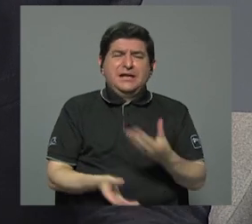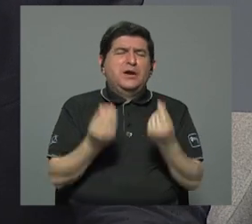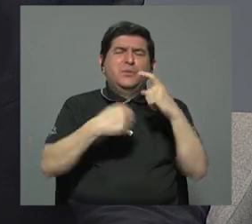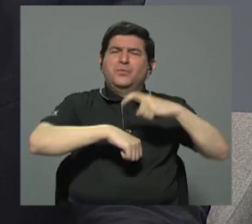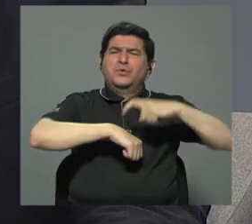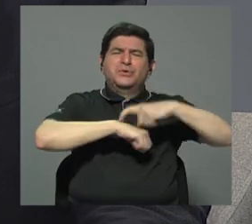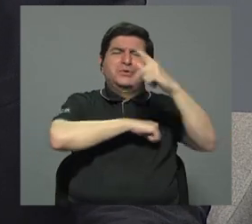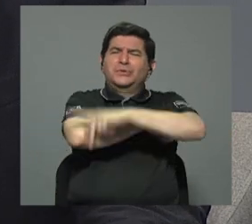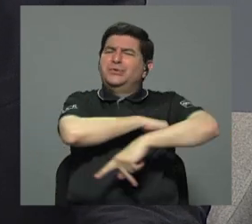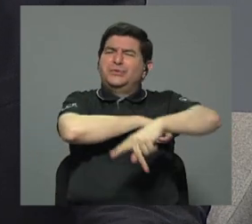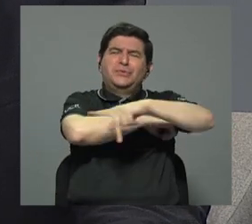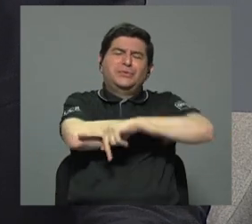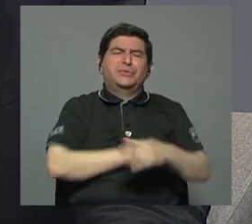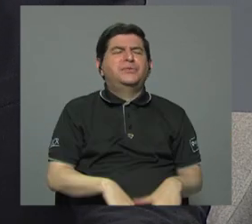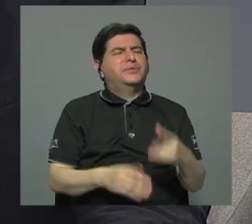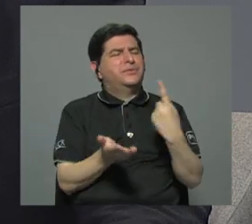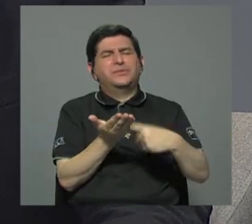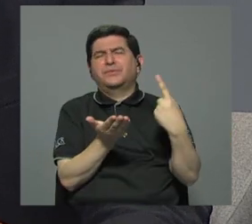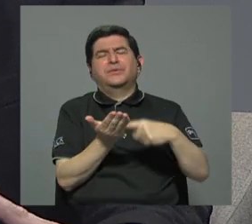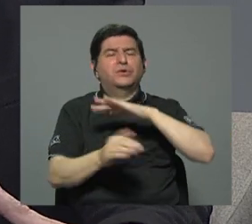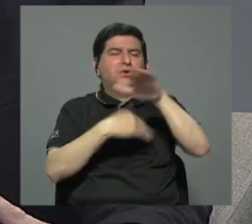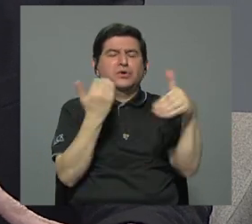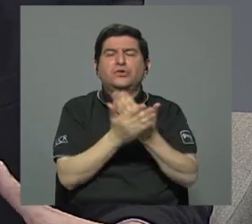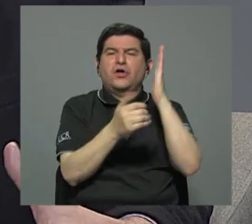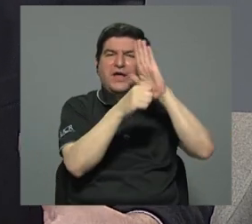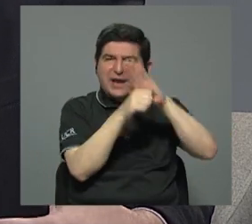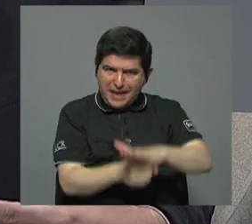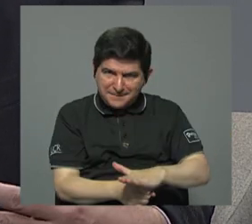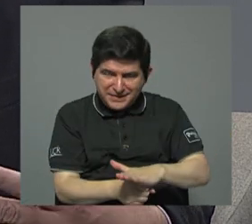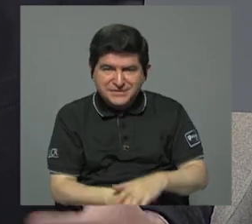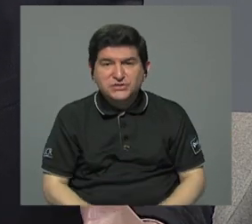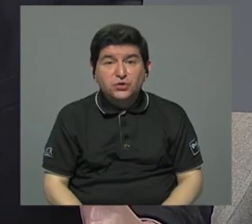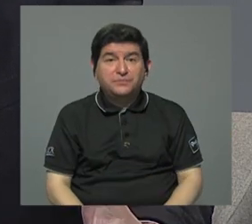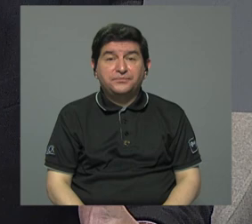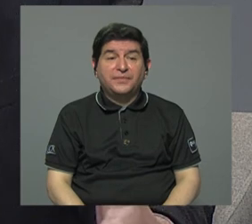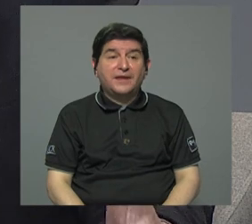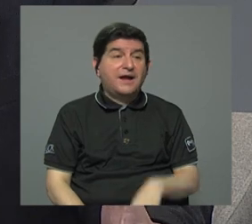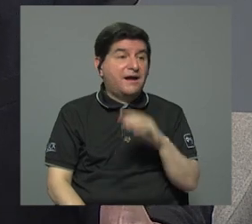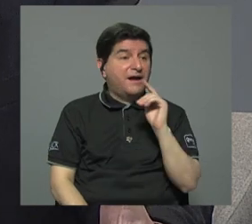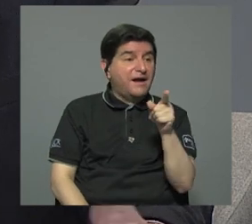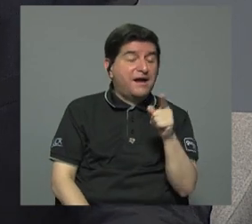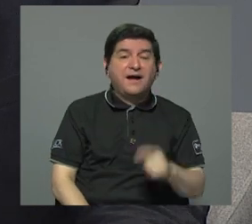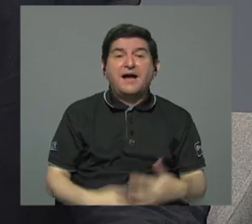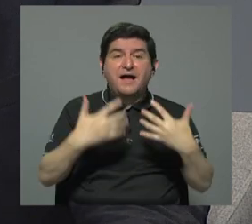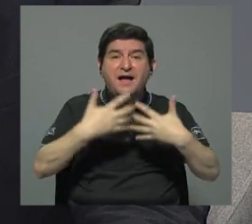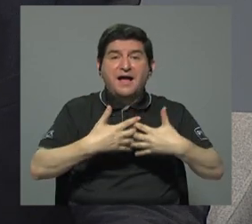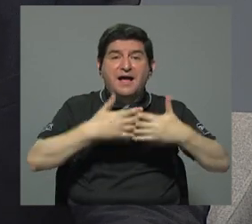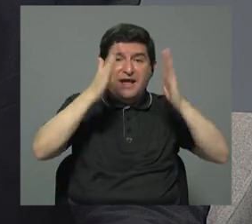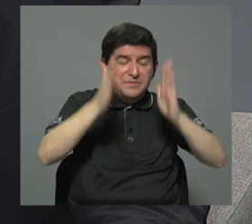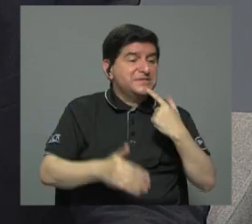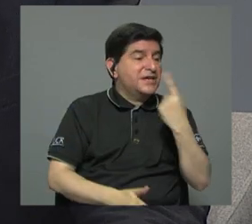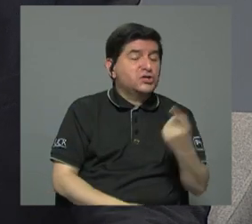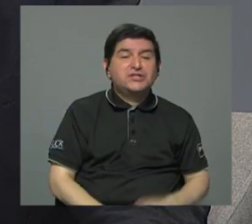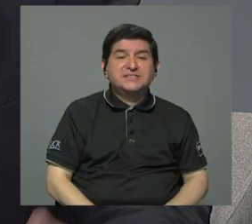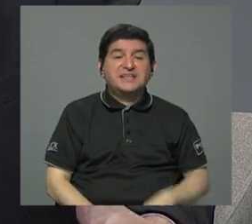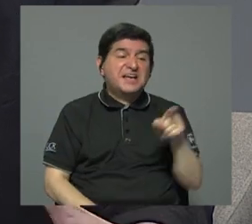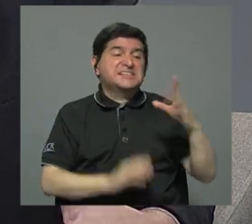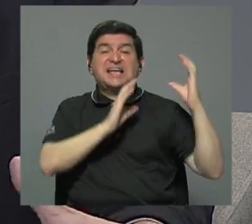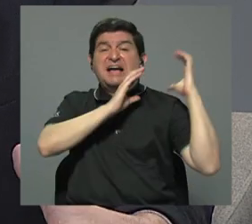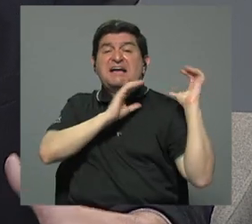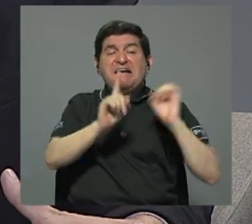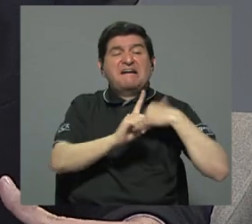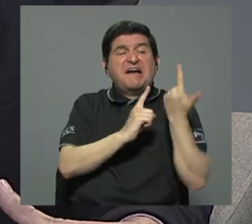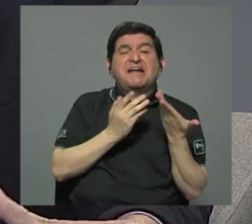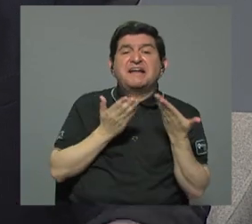tiempo en este país de una discusión donde toda la presión es para trasladar lo que los empresarios llaman cargas sociales sobre